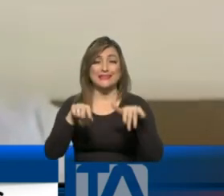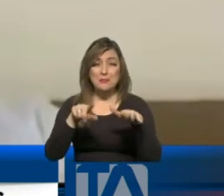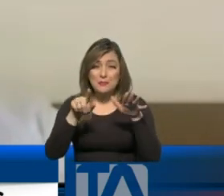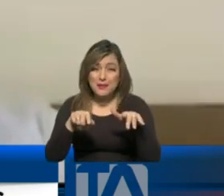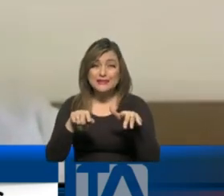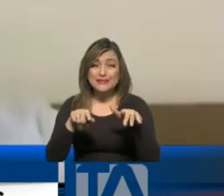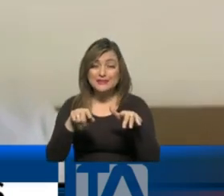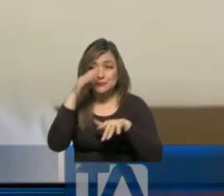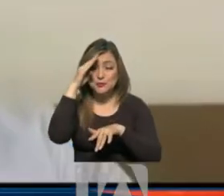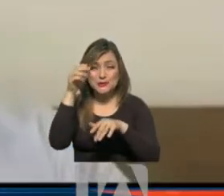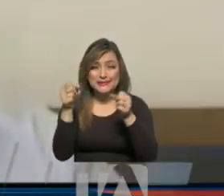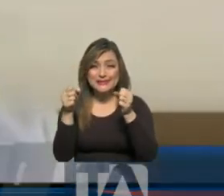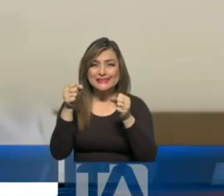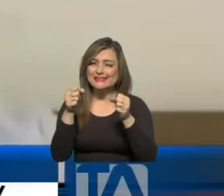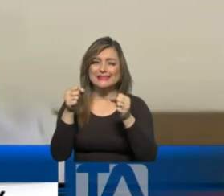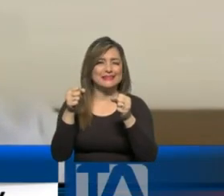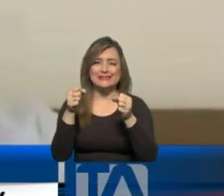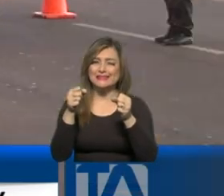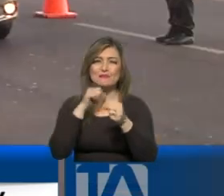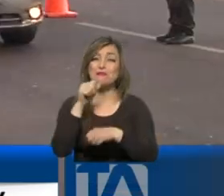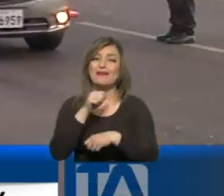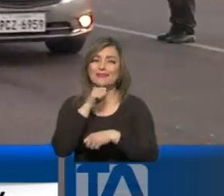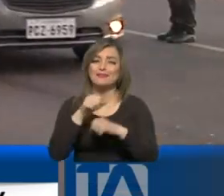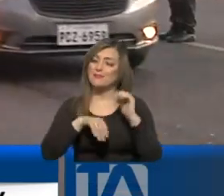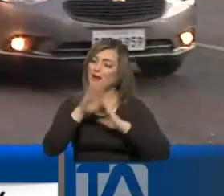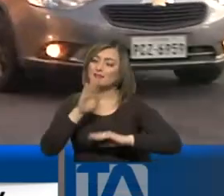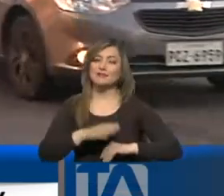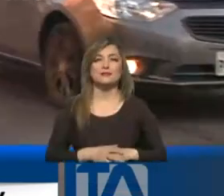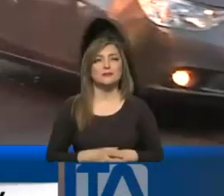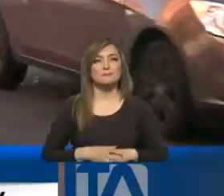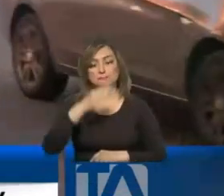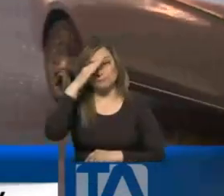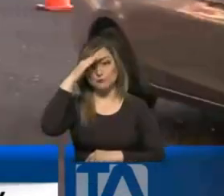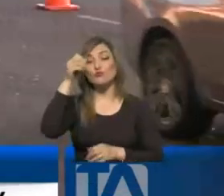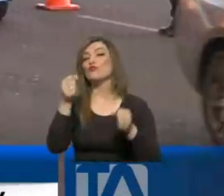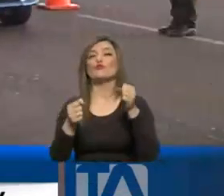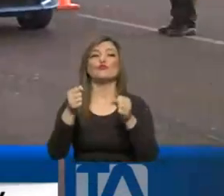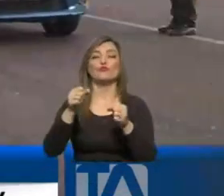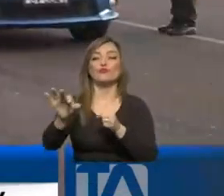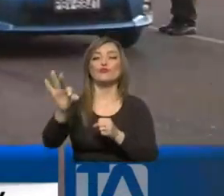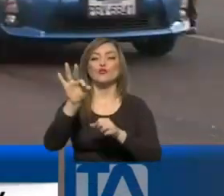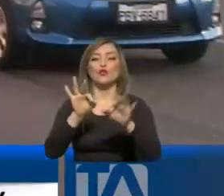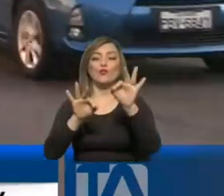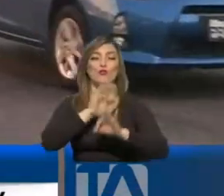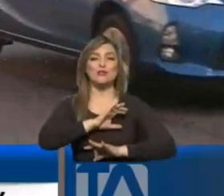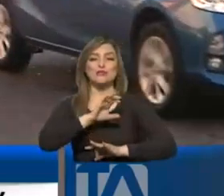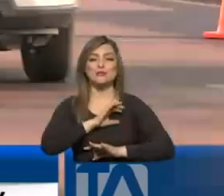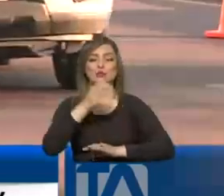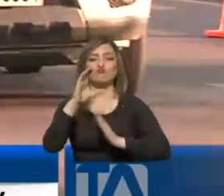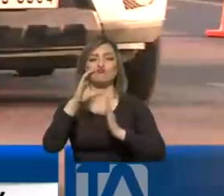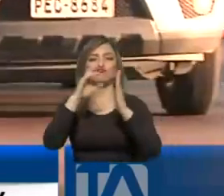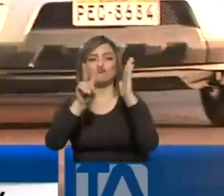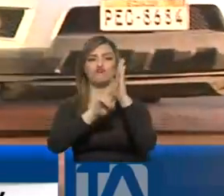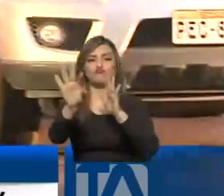son preparados los agentes de tránsito son insuficientes. Actualmente los agentes de tránsito son seleccionados por los municipios que tienen